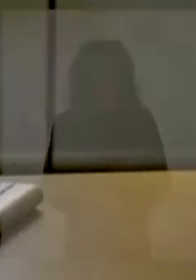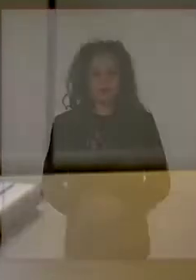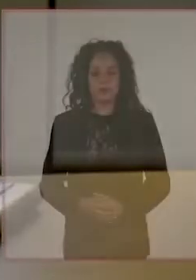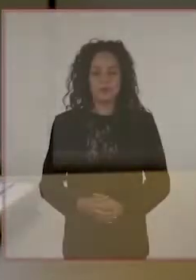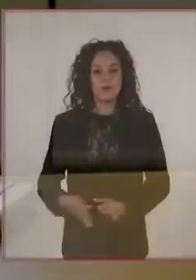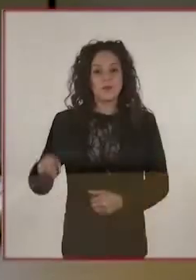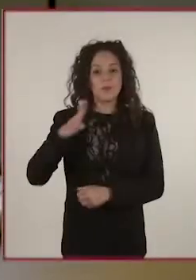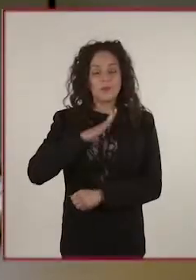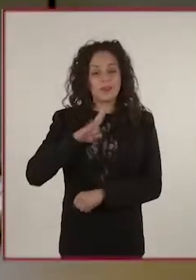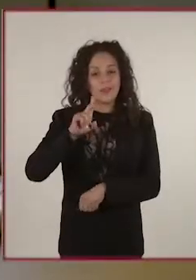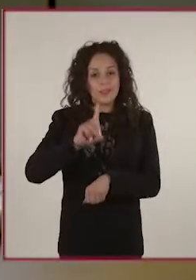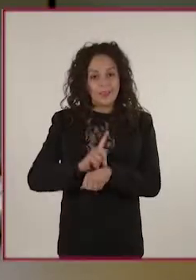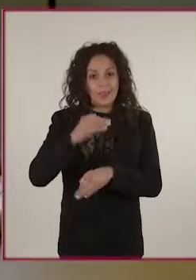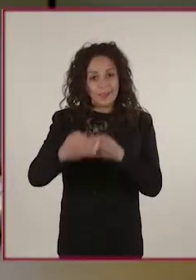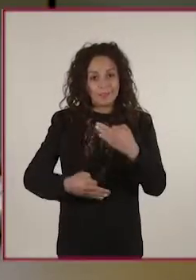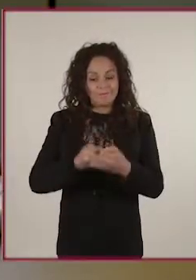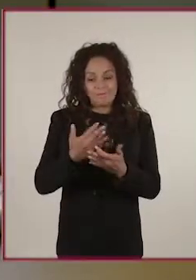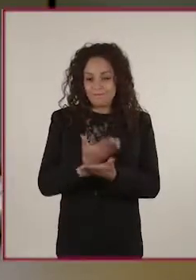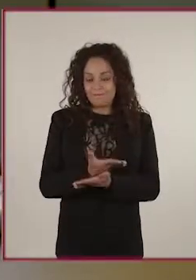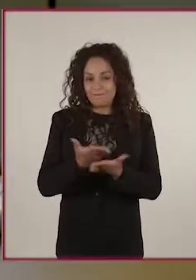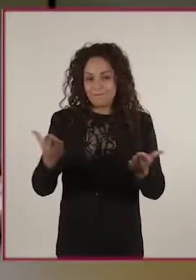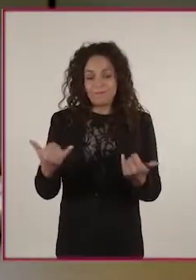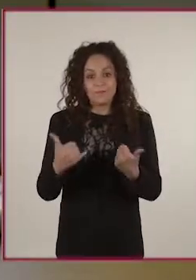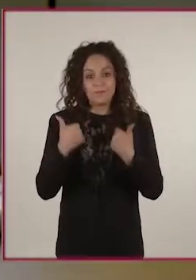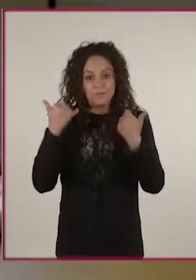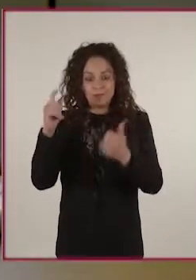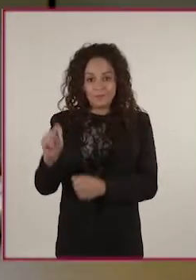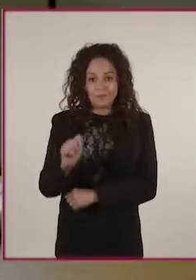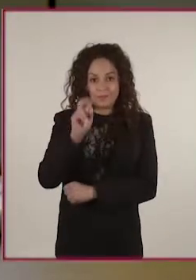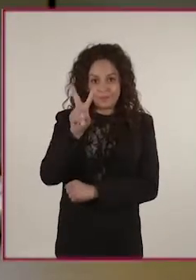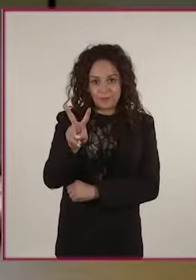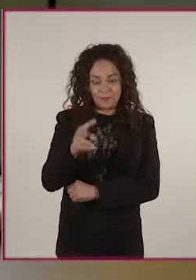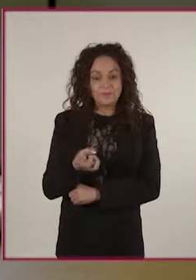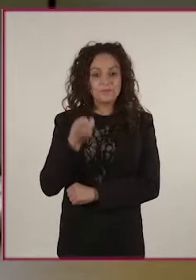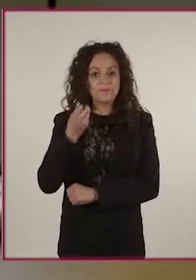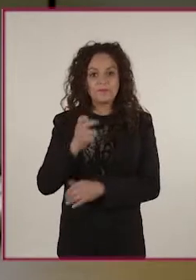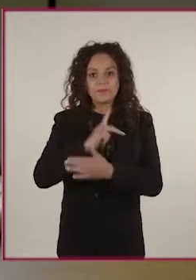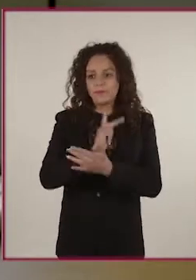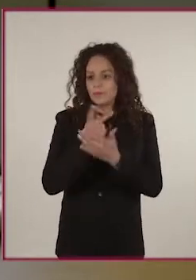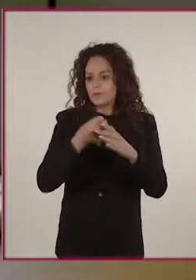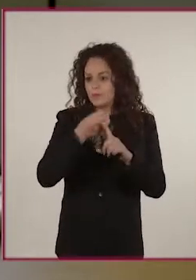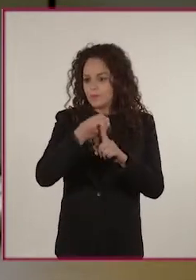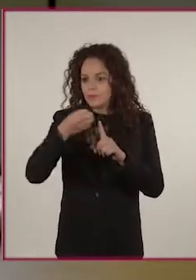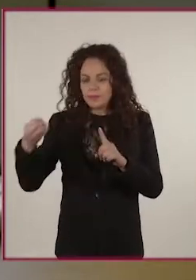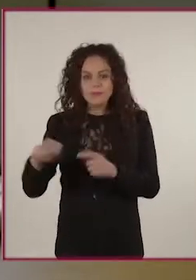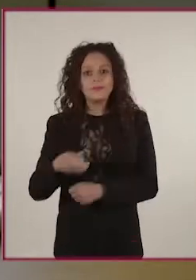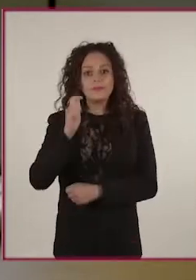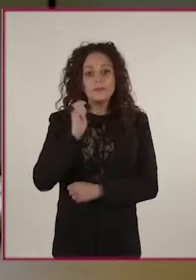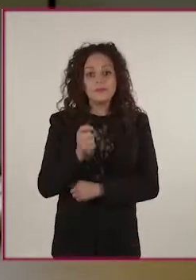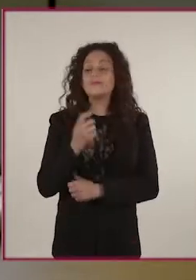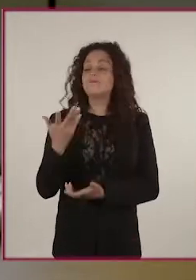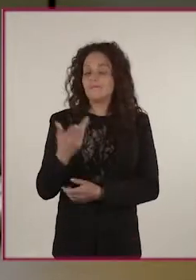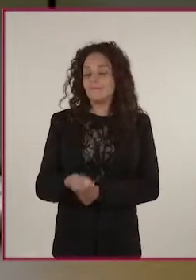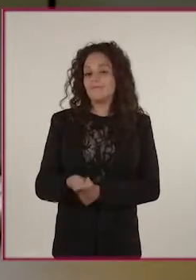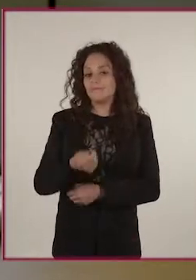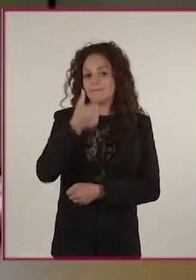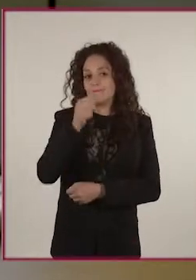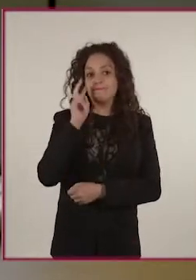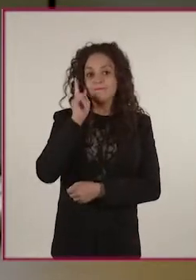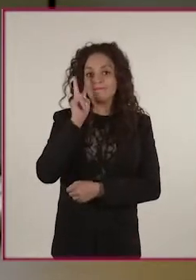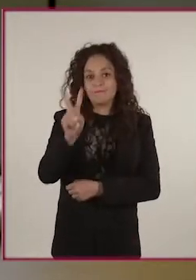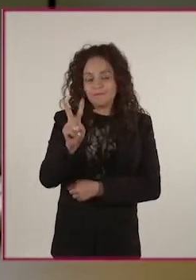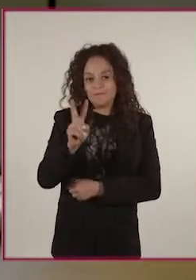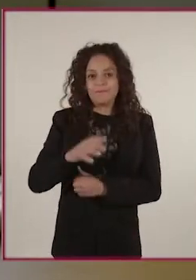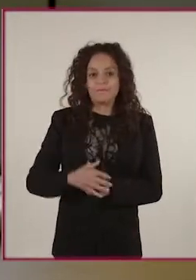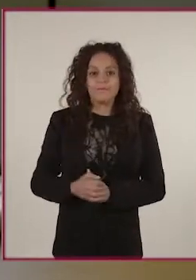Hola, buen día tengan todas y todos ustedes jóvenes en TV. Nuestra programación de este jueves está dando ya sus primeras proyecciones. Además